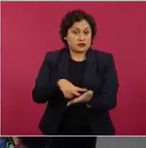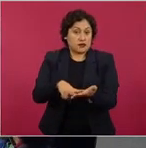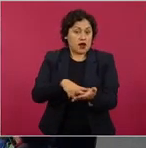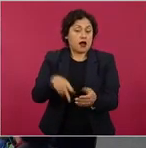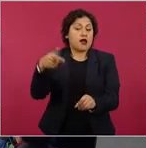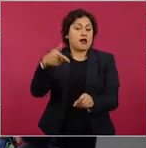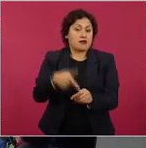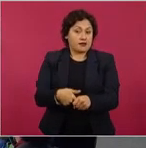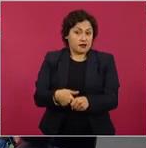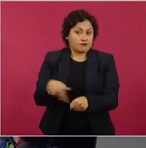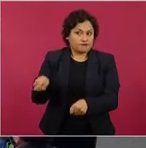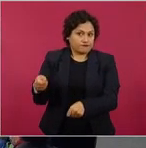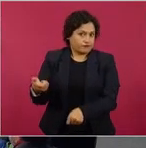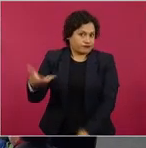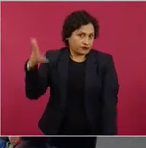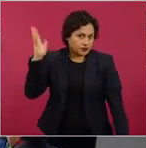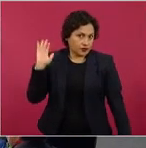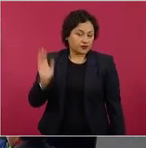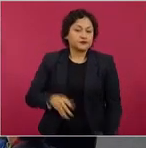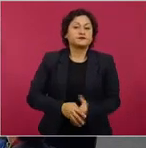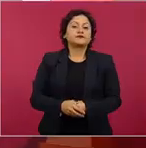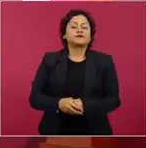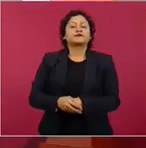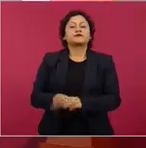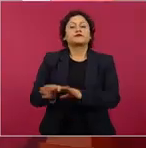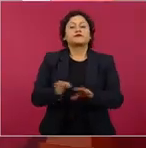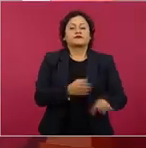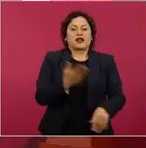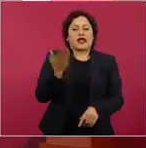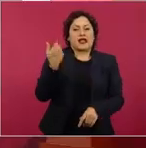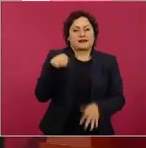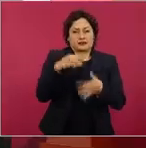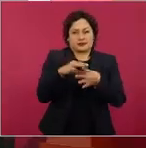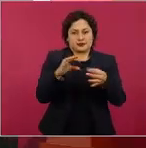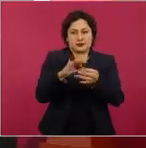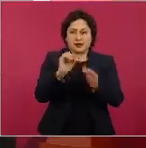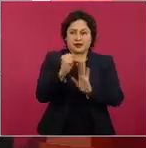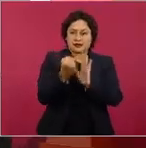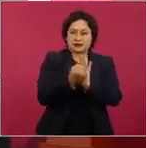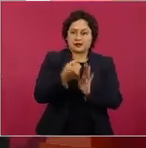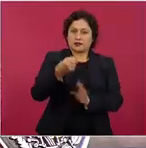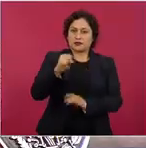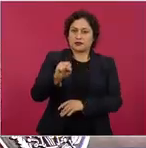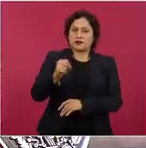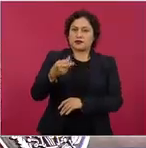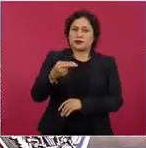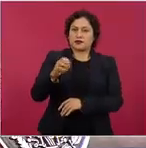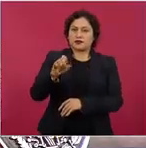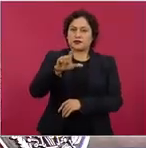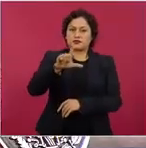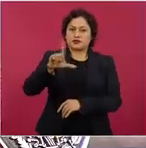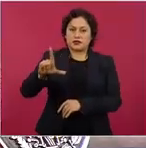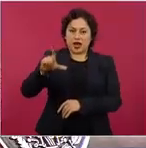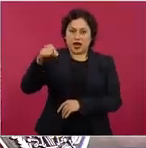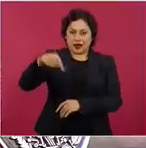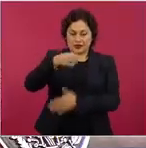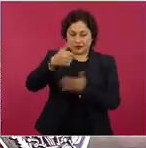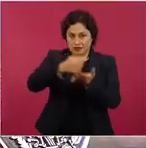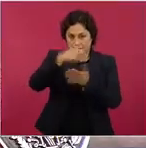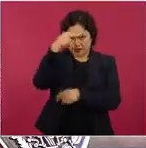Y lo que habíamos comentado, que Shell, que es el ejemplo que habían sacado aquí en la Ciudad de